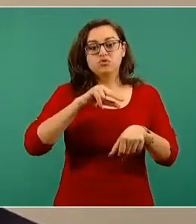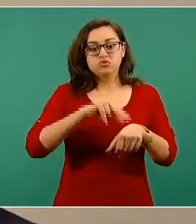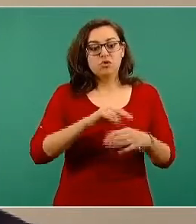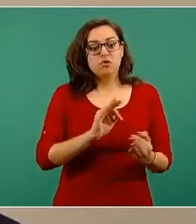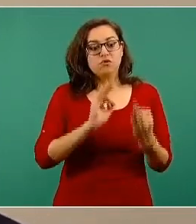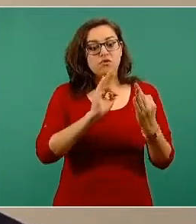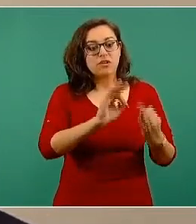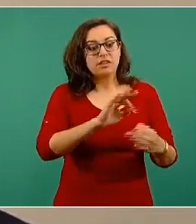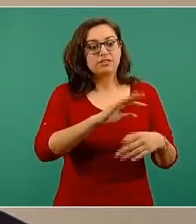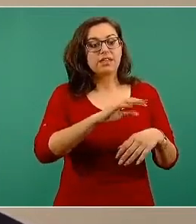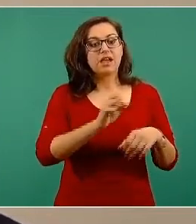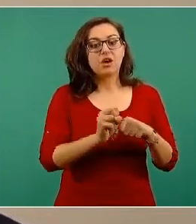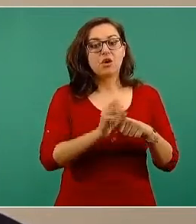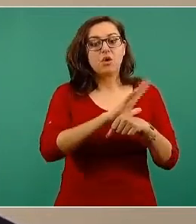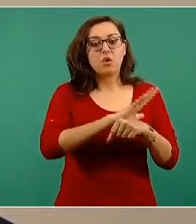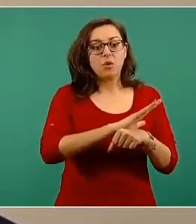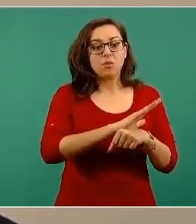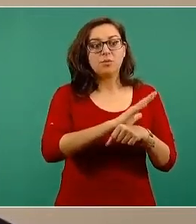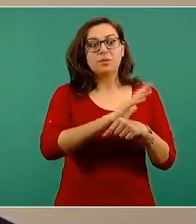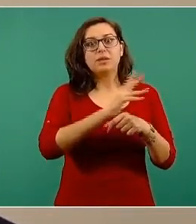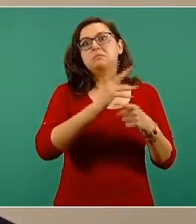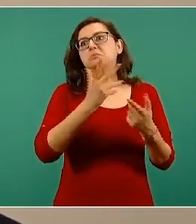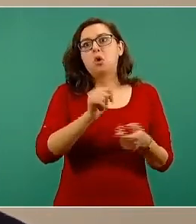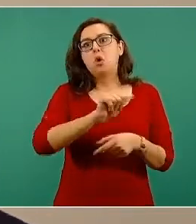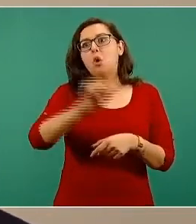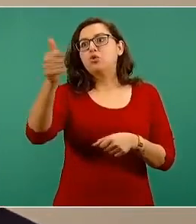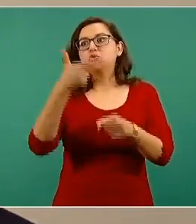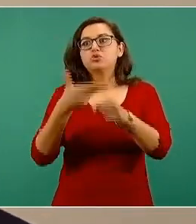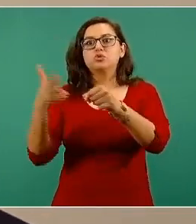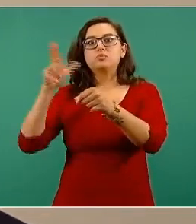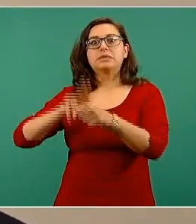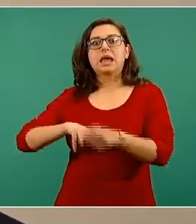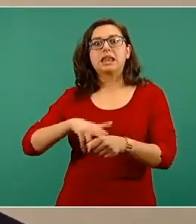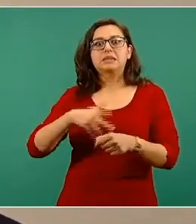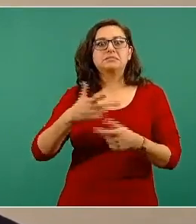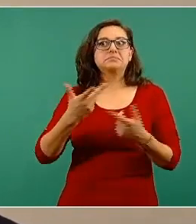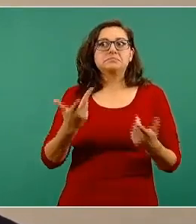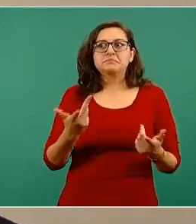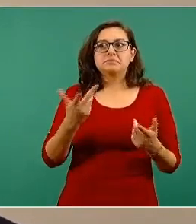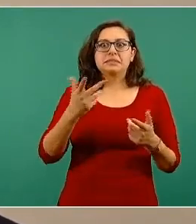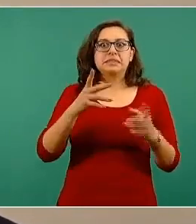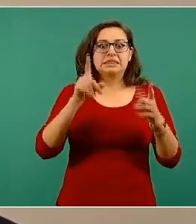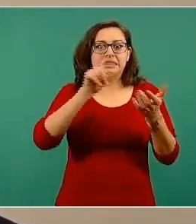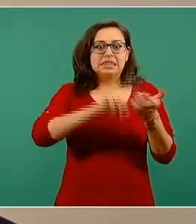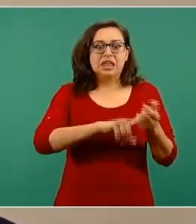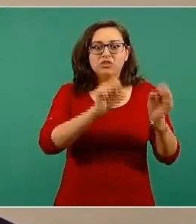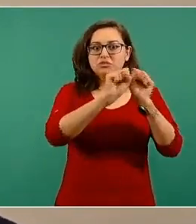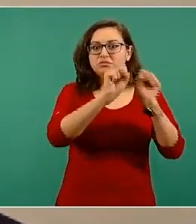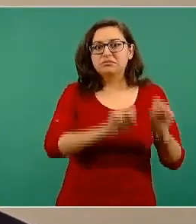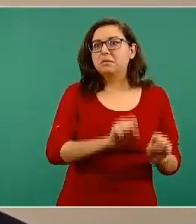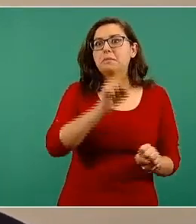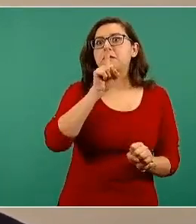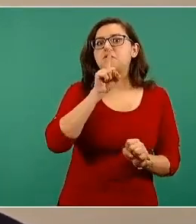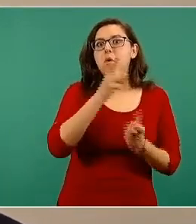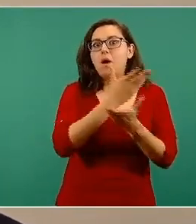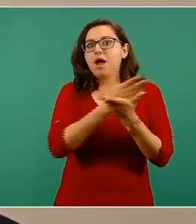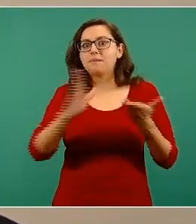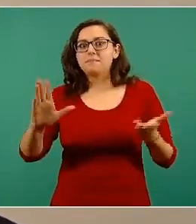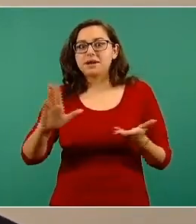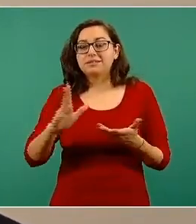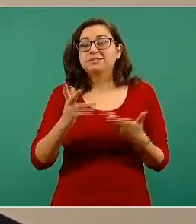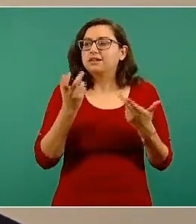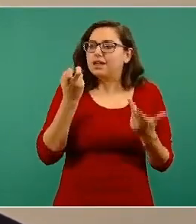en otras unidades no identificadas al principio. Esto precisamente ha sido el trabajo arduo de las últimas semanas, de